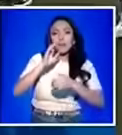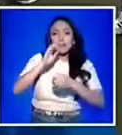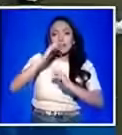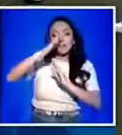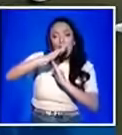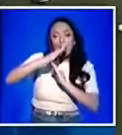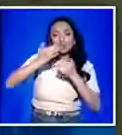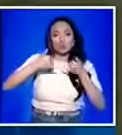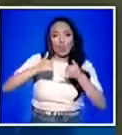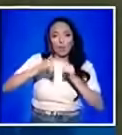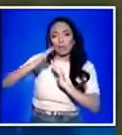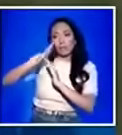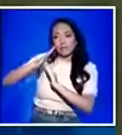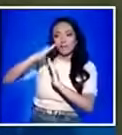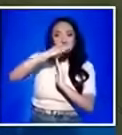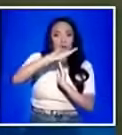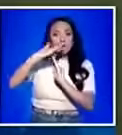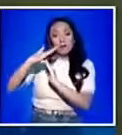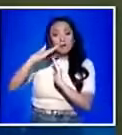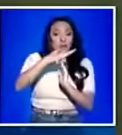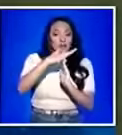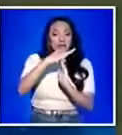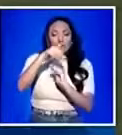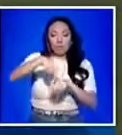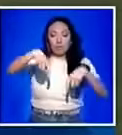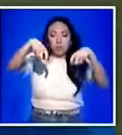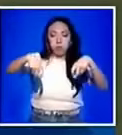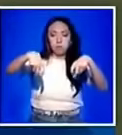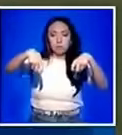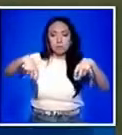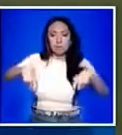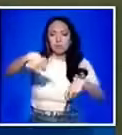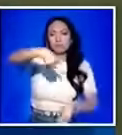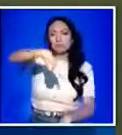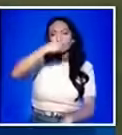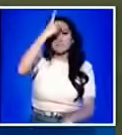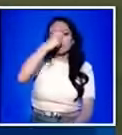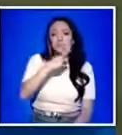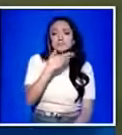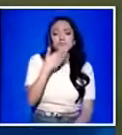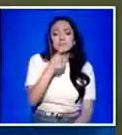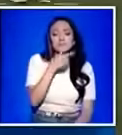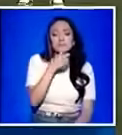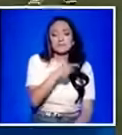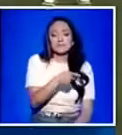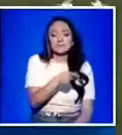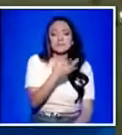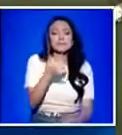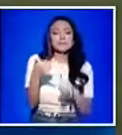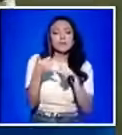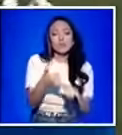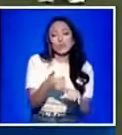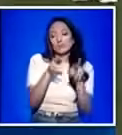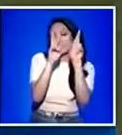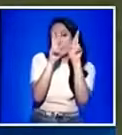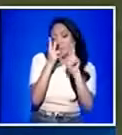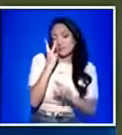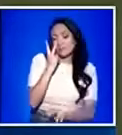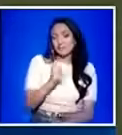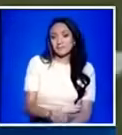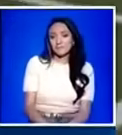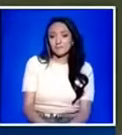el juego limpio y que en la cancha se decida cuál va a ser el mejor y esperamos al Club Deportivo Milan. Muy